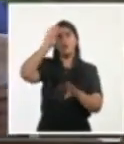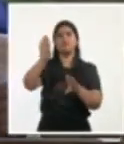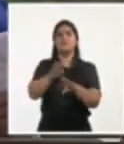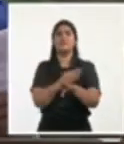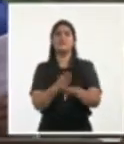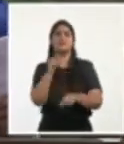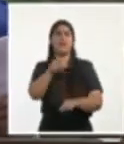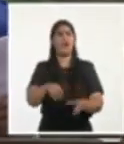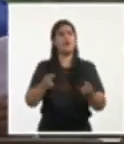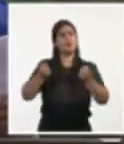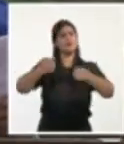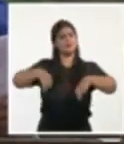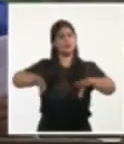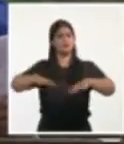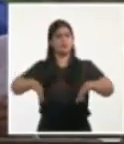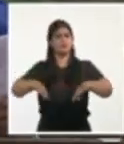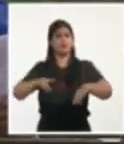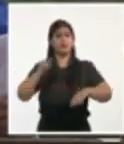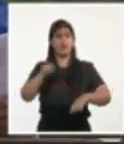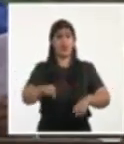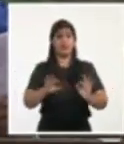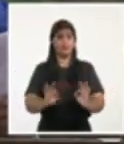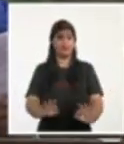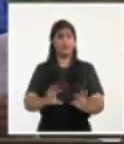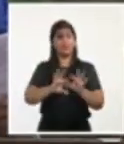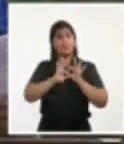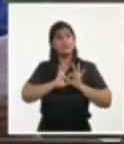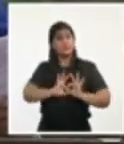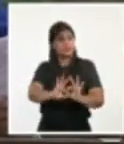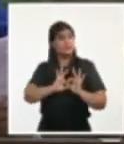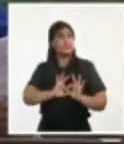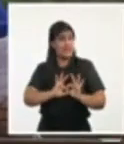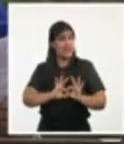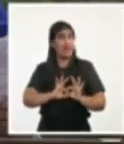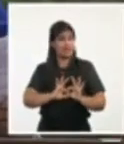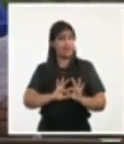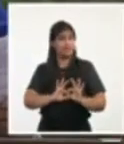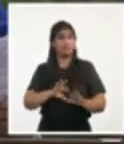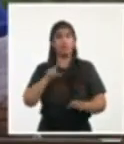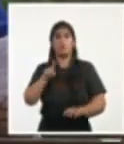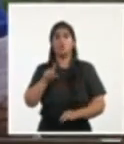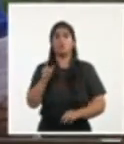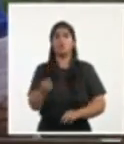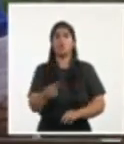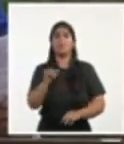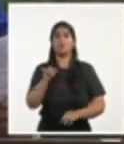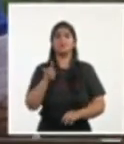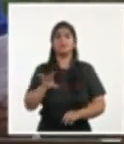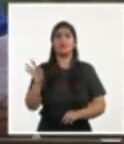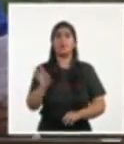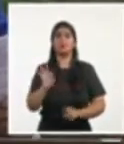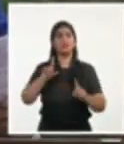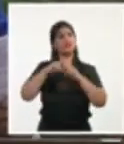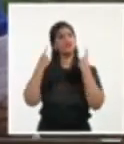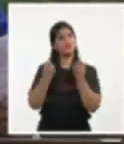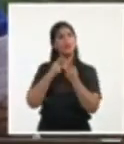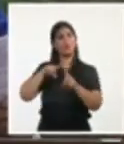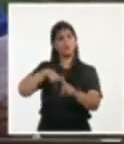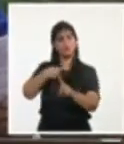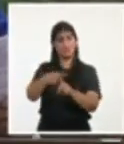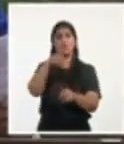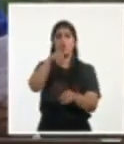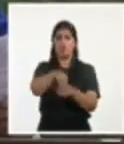A nosotros nos llegan al estado de gravedad el 1,69% de todos los casos que tenemos. O sea